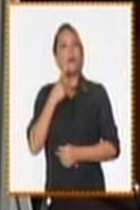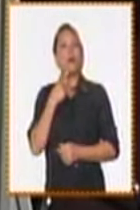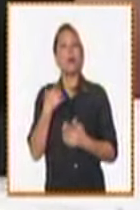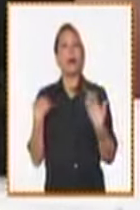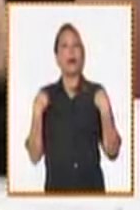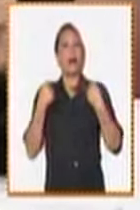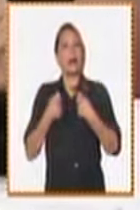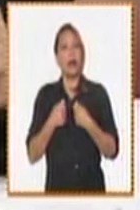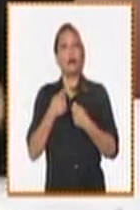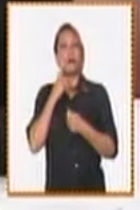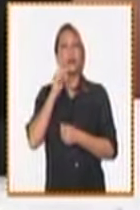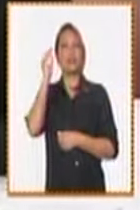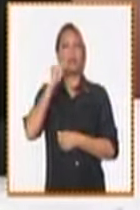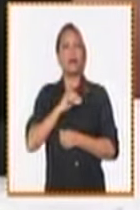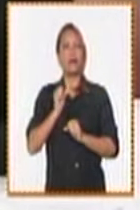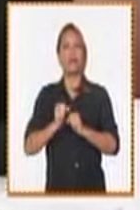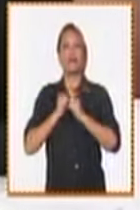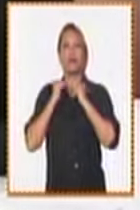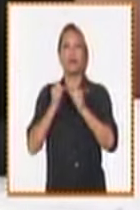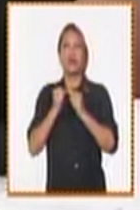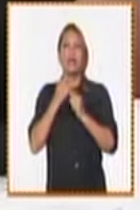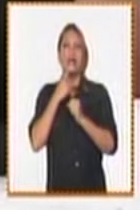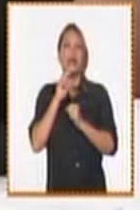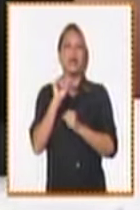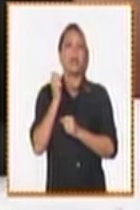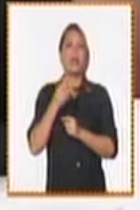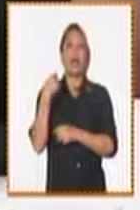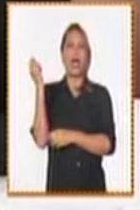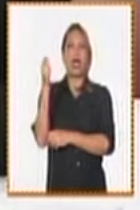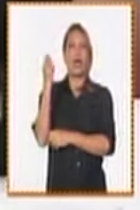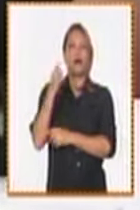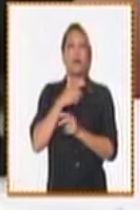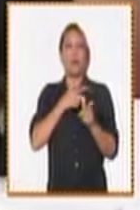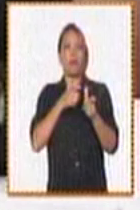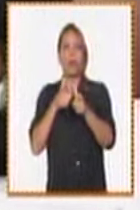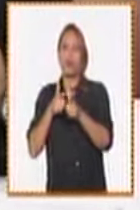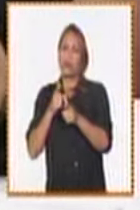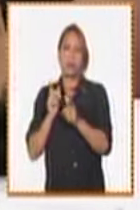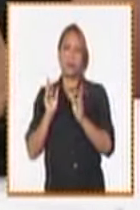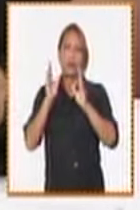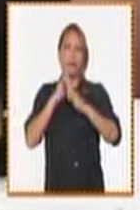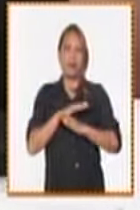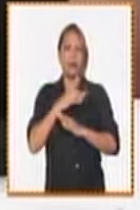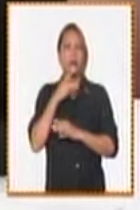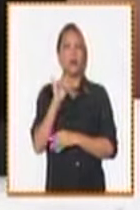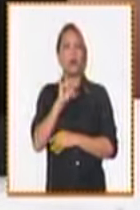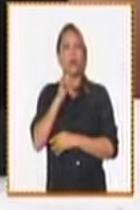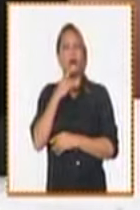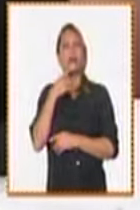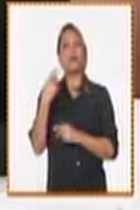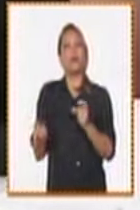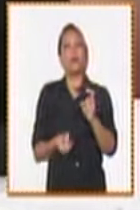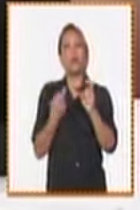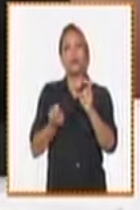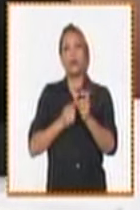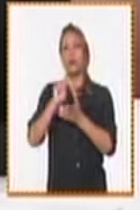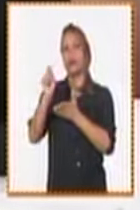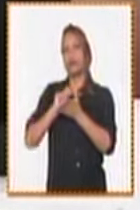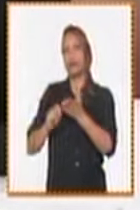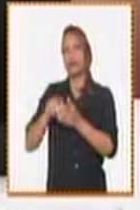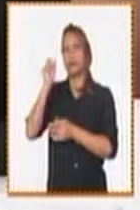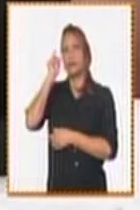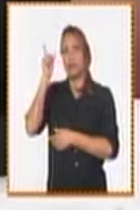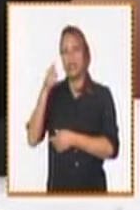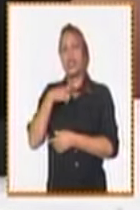fortaleza del que sin más armas que un bastón de carey con puño de oro decidió, cara a cara de una nación implacable,